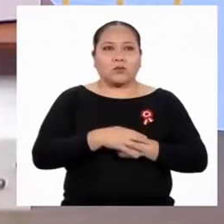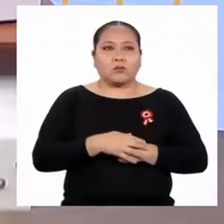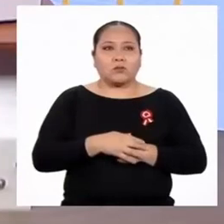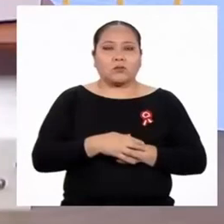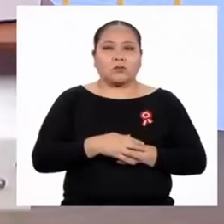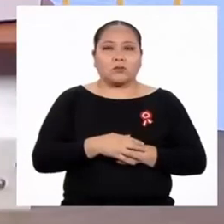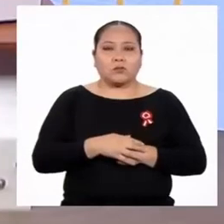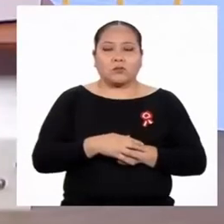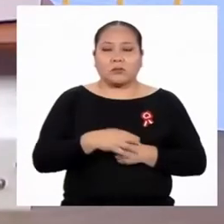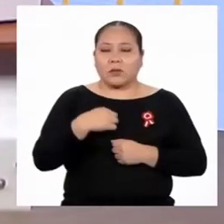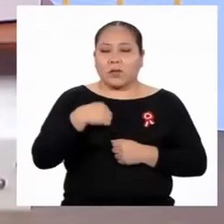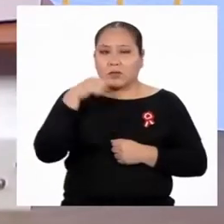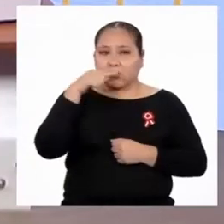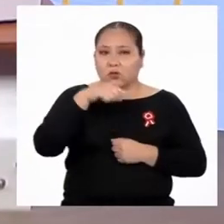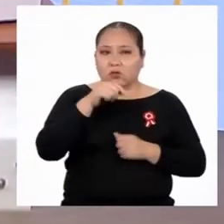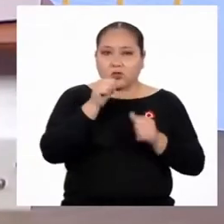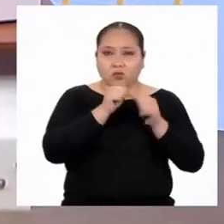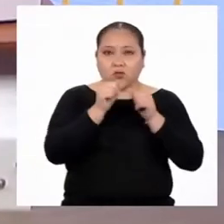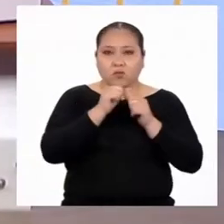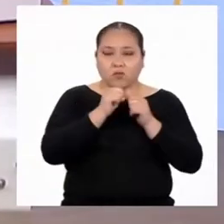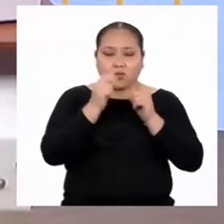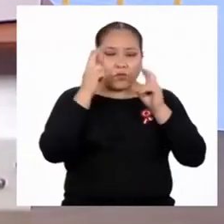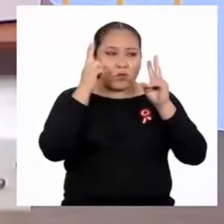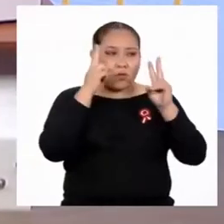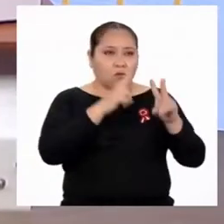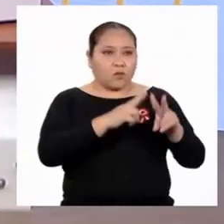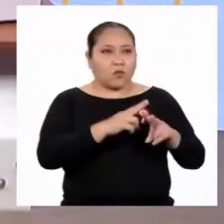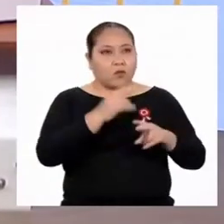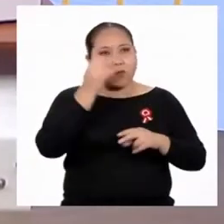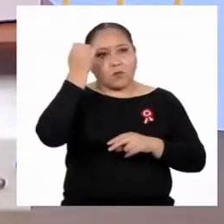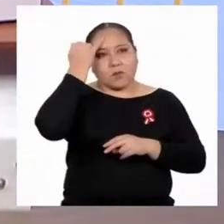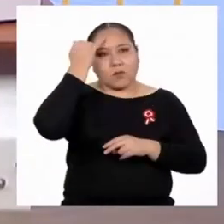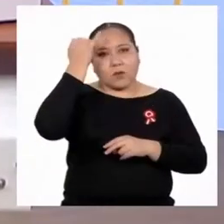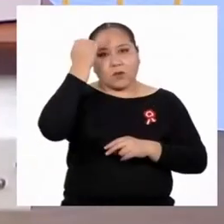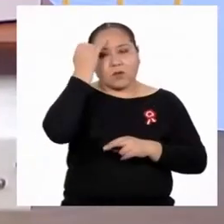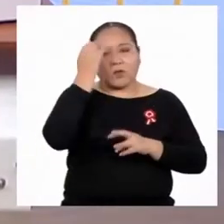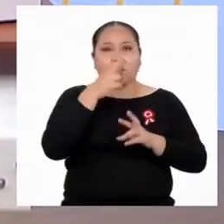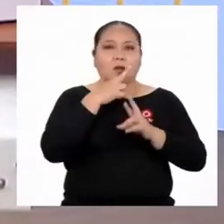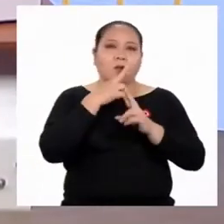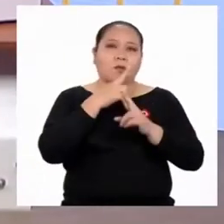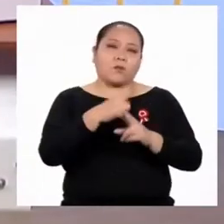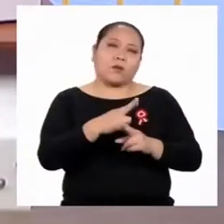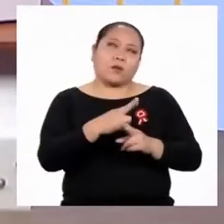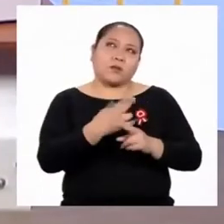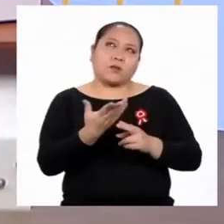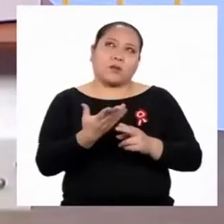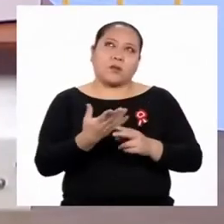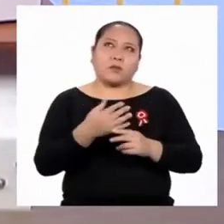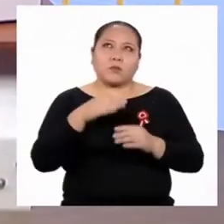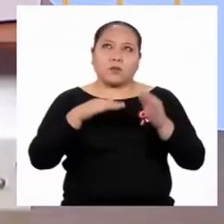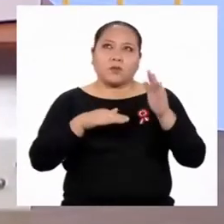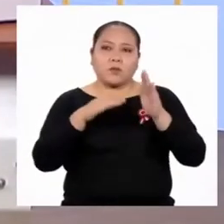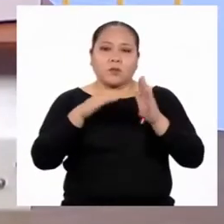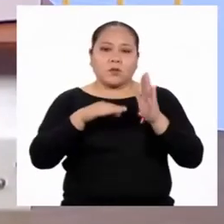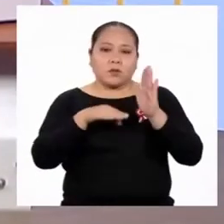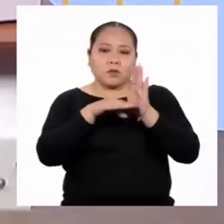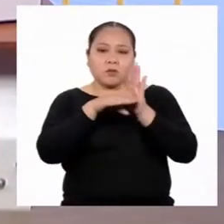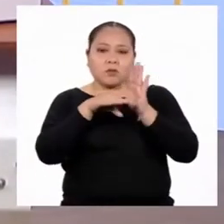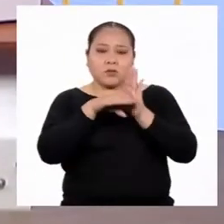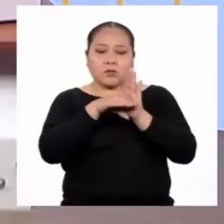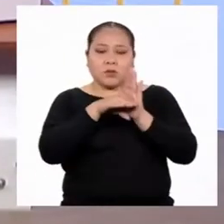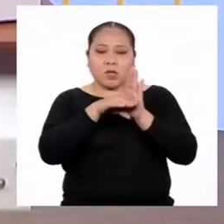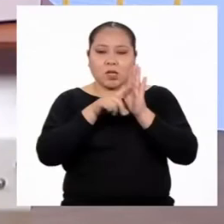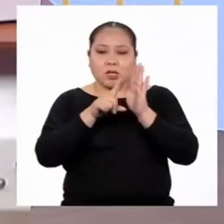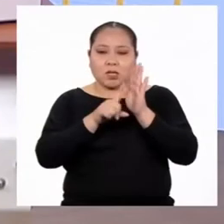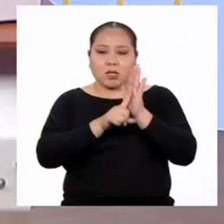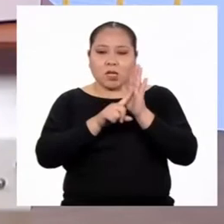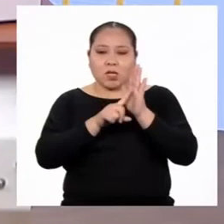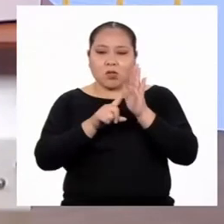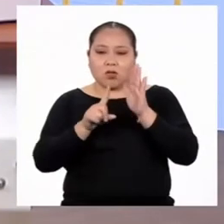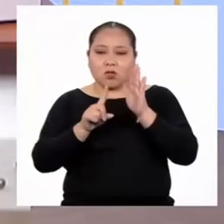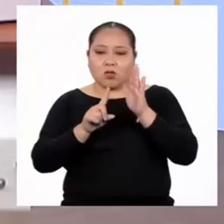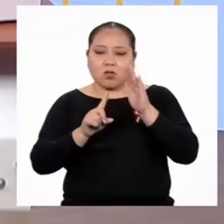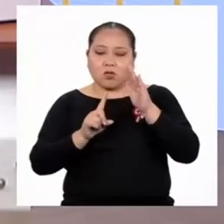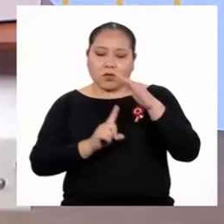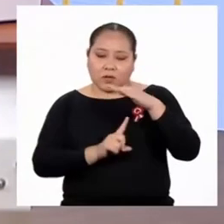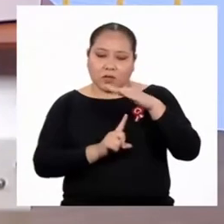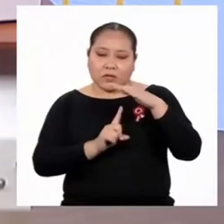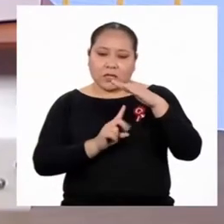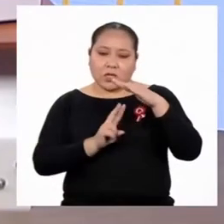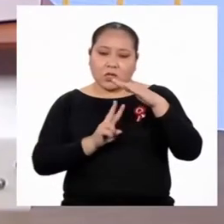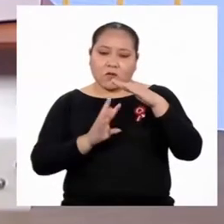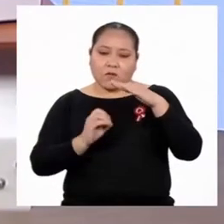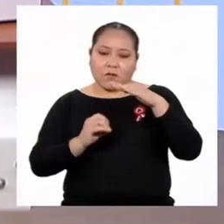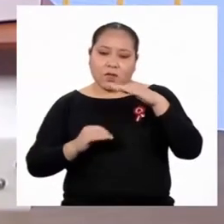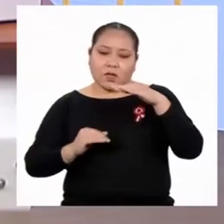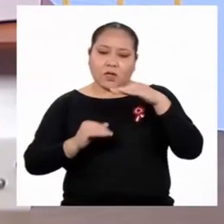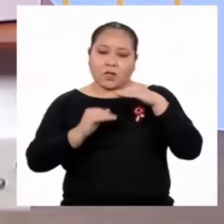Según los datos que vi, imagino que el resultado debe encontrarse entre 120 y 139, así que debe ser